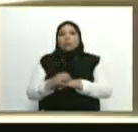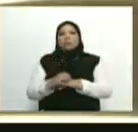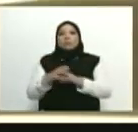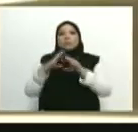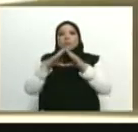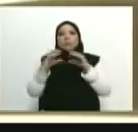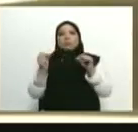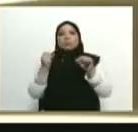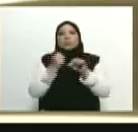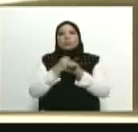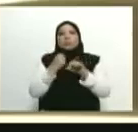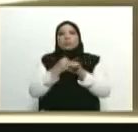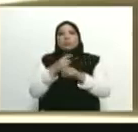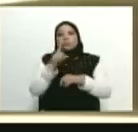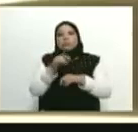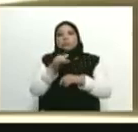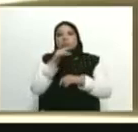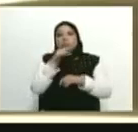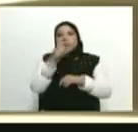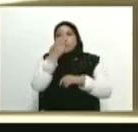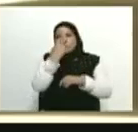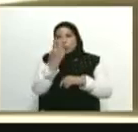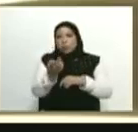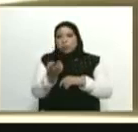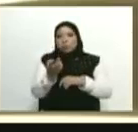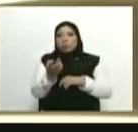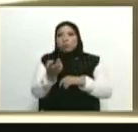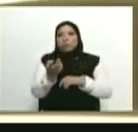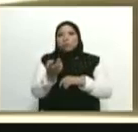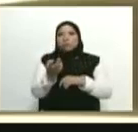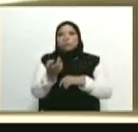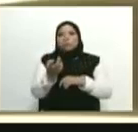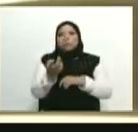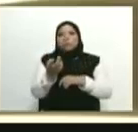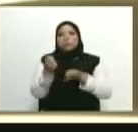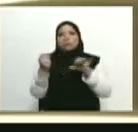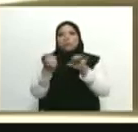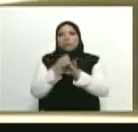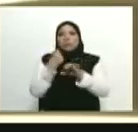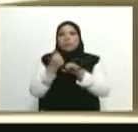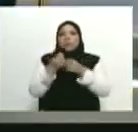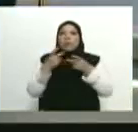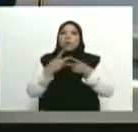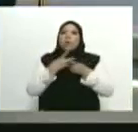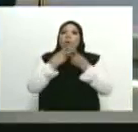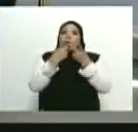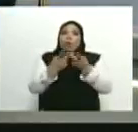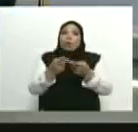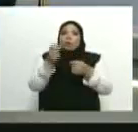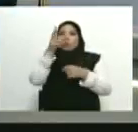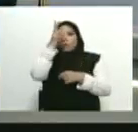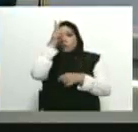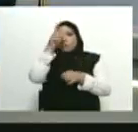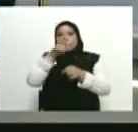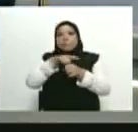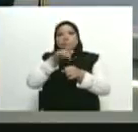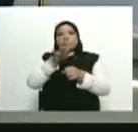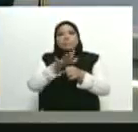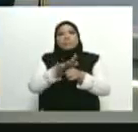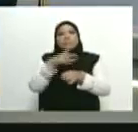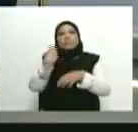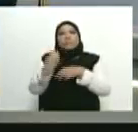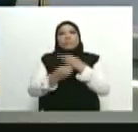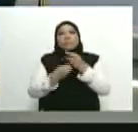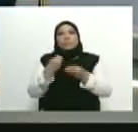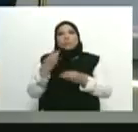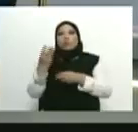cepa. También tenemos invitados a voceros del Poder Popular de Falcón. Quise invitar a Falcón porque se